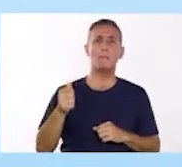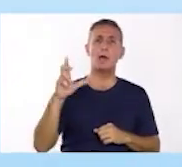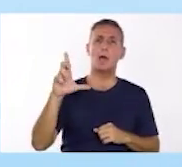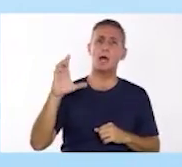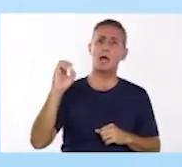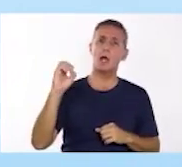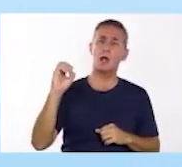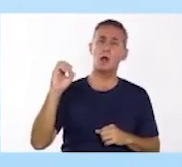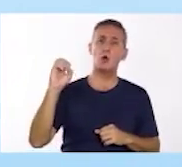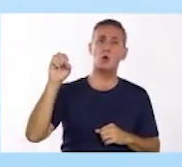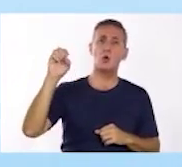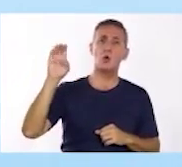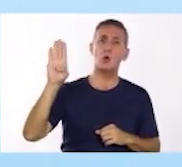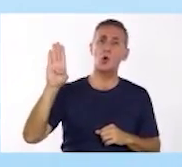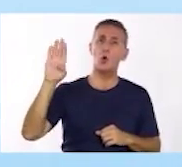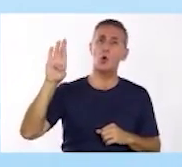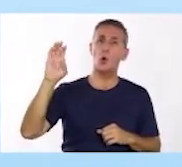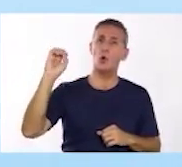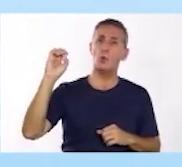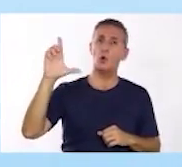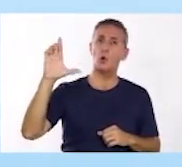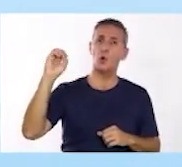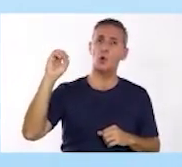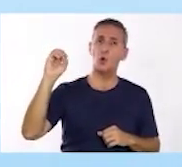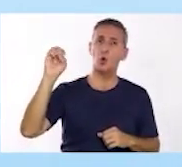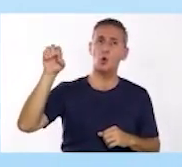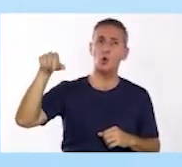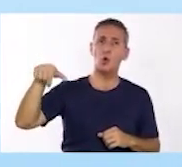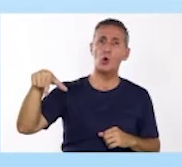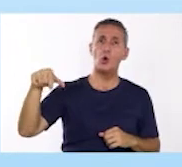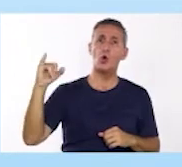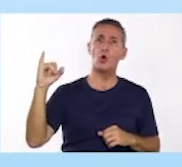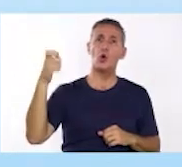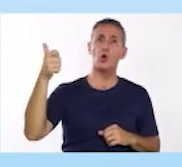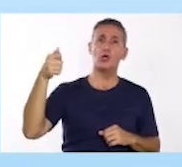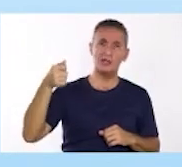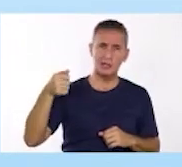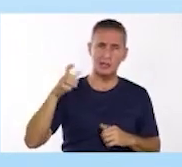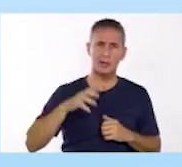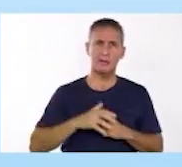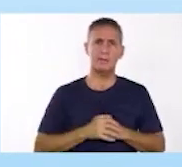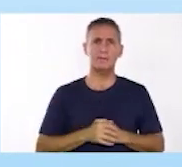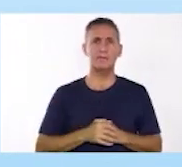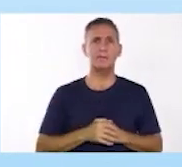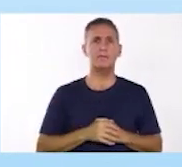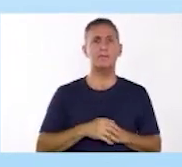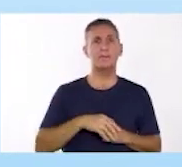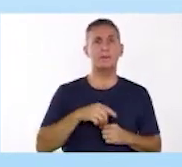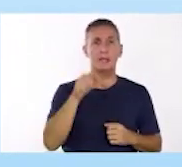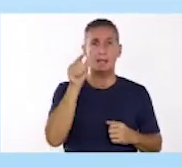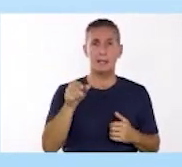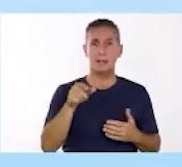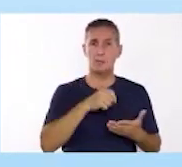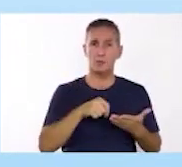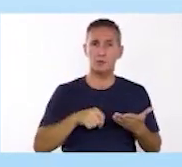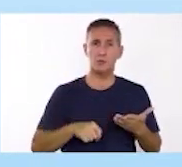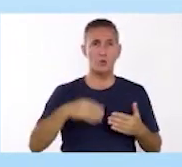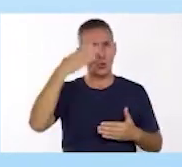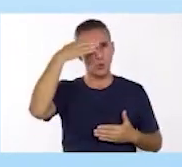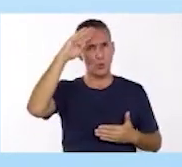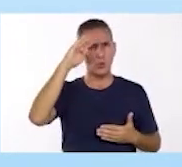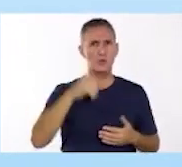Palobrología del autor cubano Manuel Díaz Martínez. Y dice el